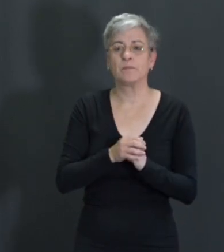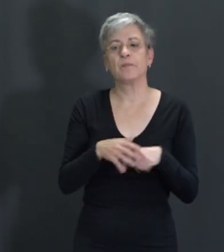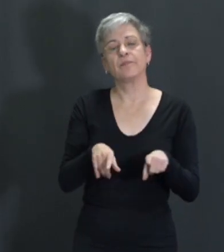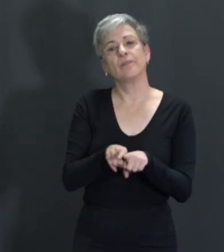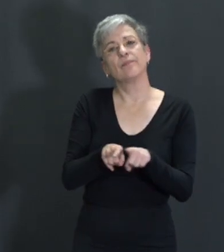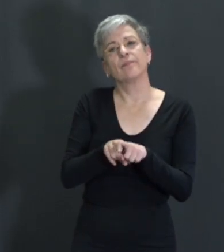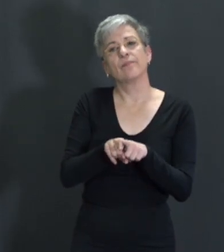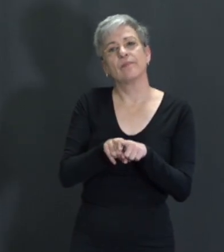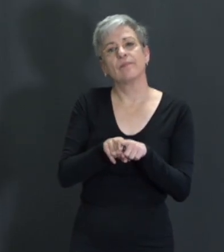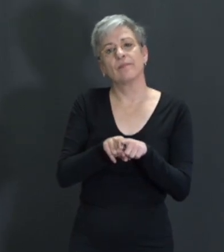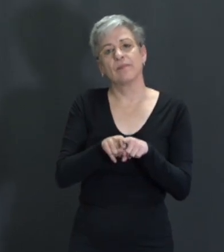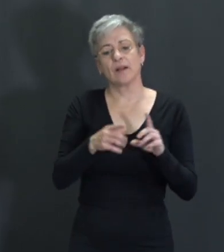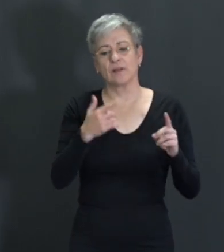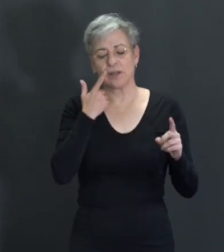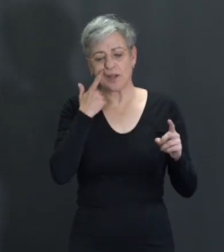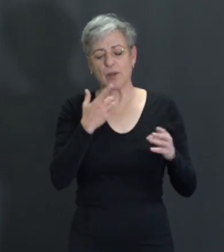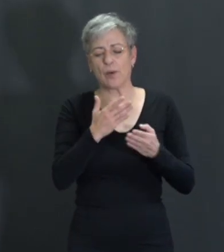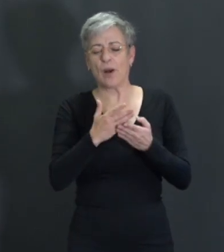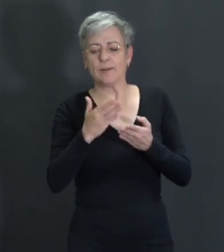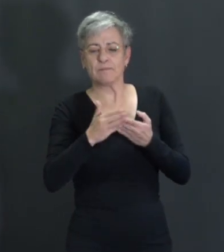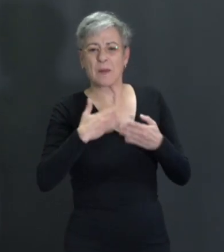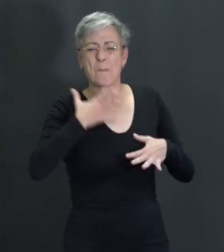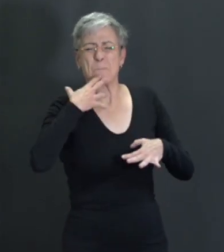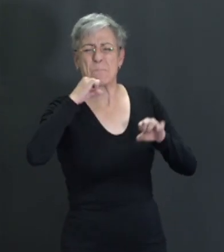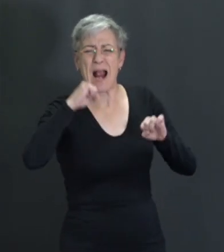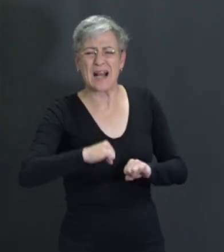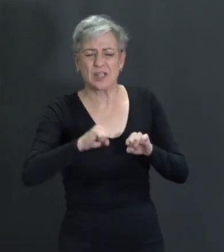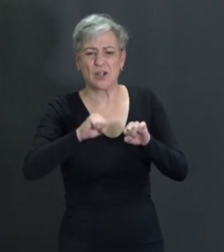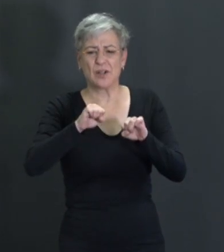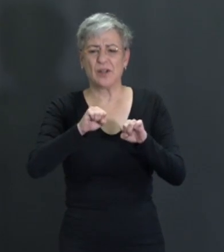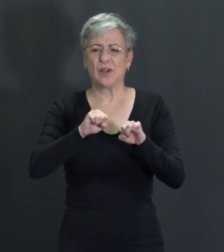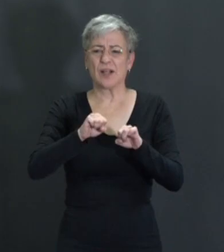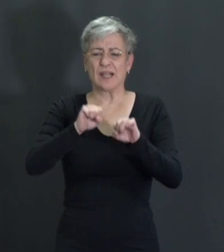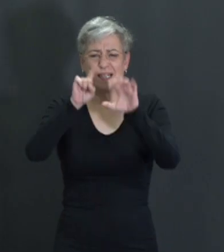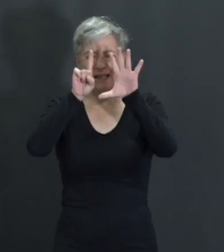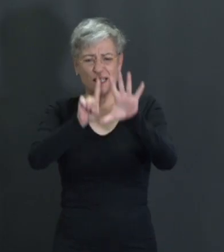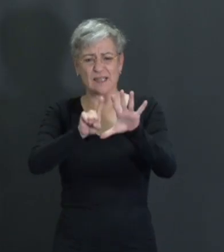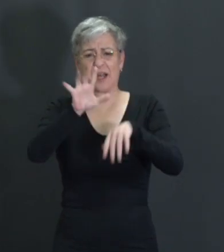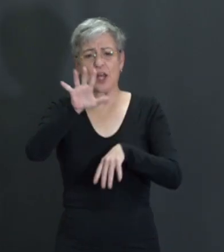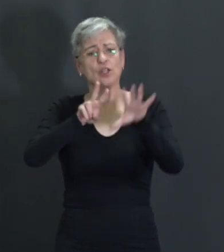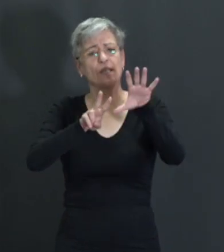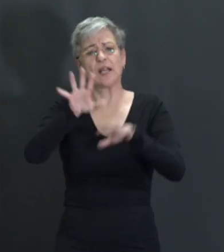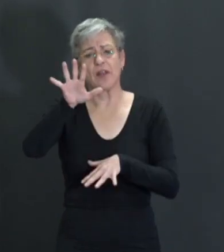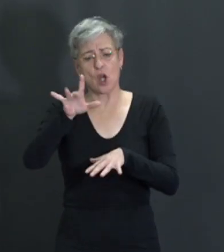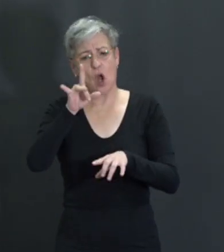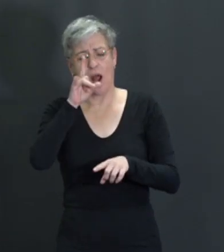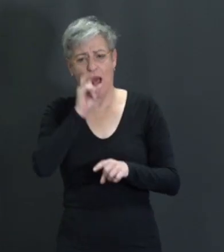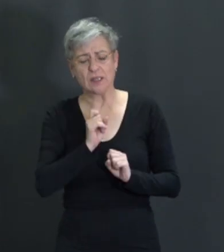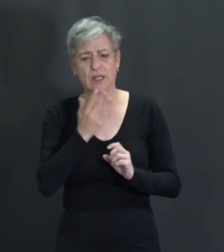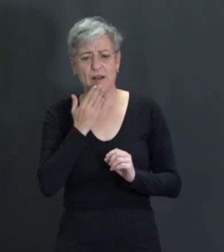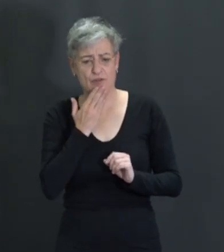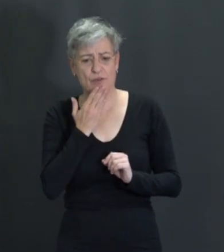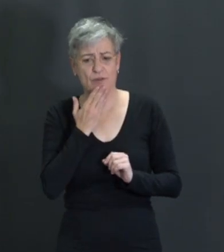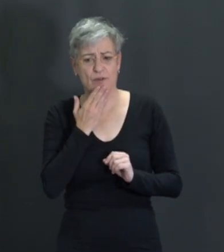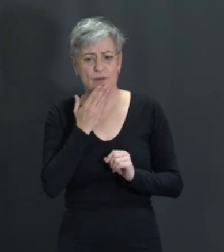desprendernos del grupo mayor de población, que son la gente que está entre 65 y 75 años, que afortunadamente cada